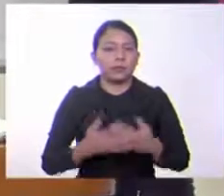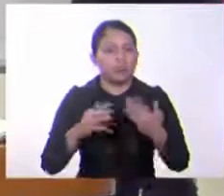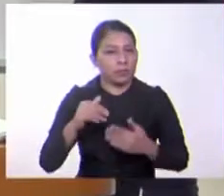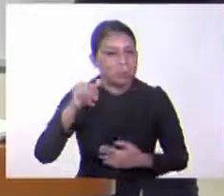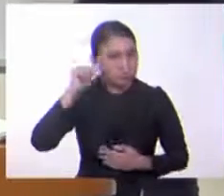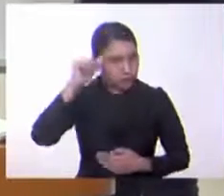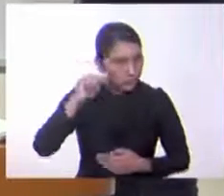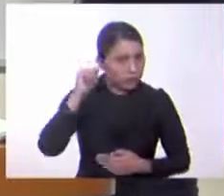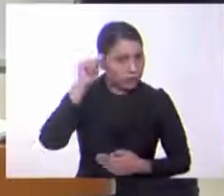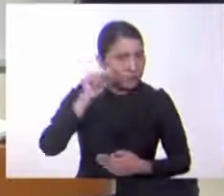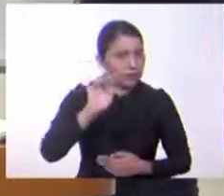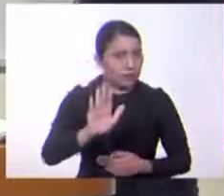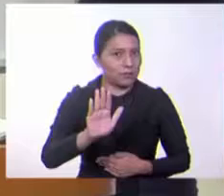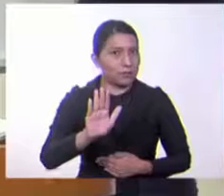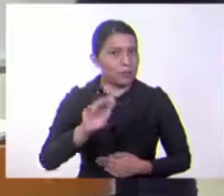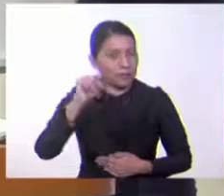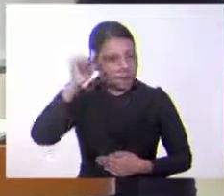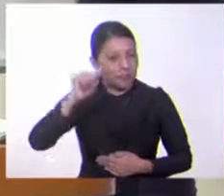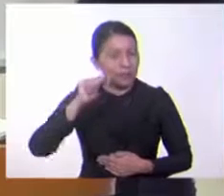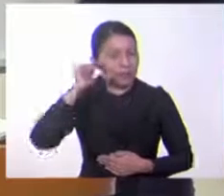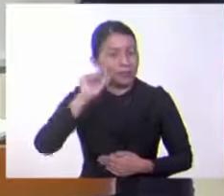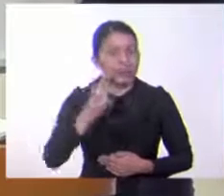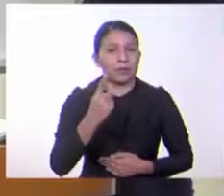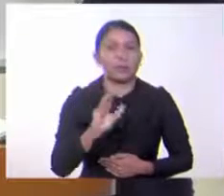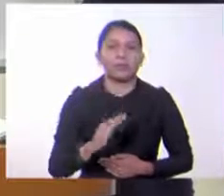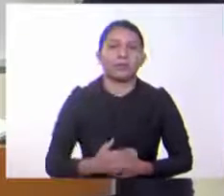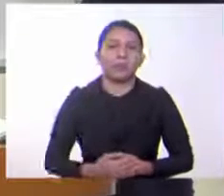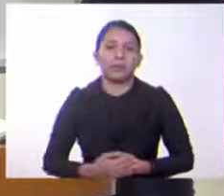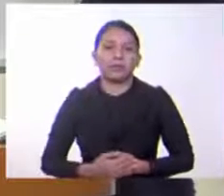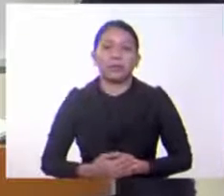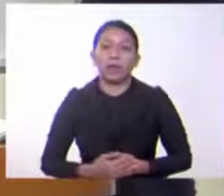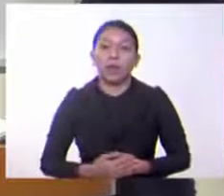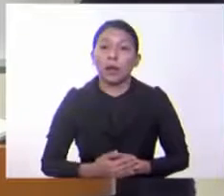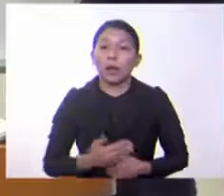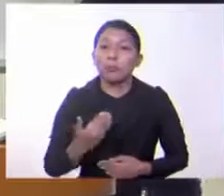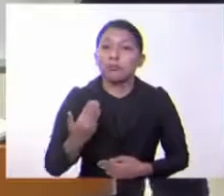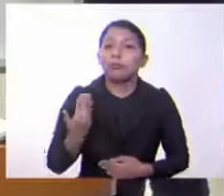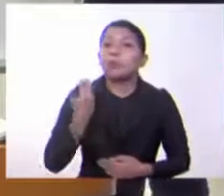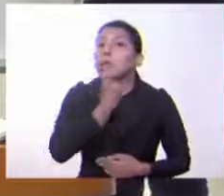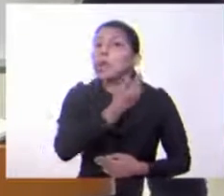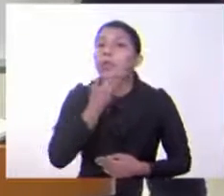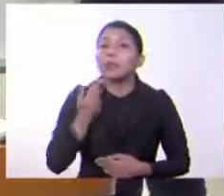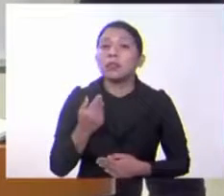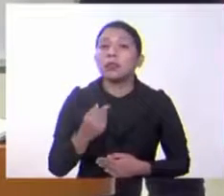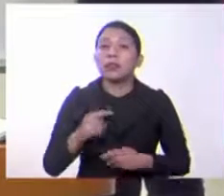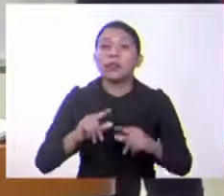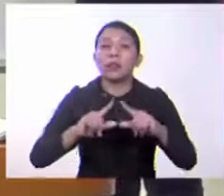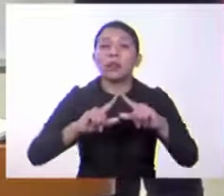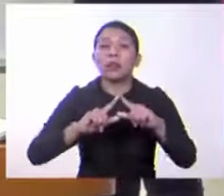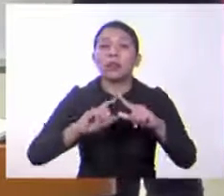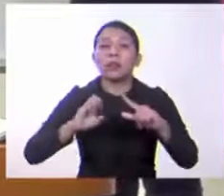Analicemos antes de pasar a las correspondientes preguntas. ¿Qué sucede si un triángulo es equilátero?